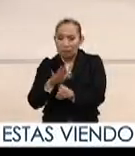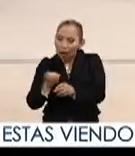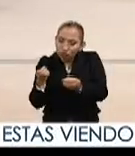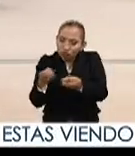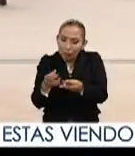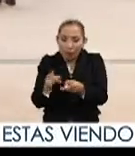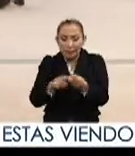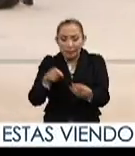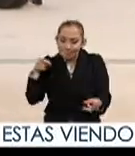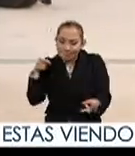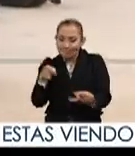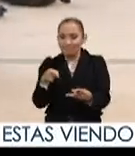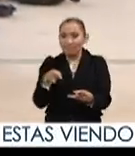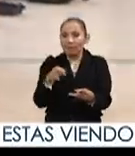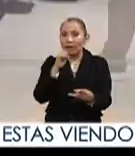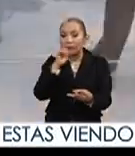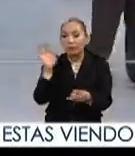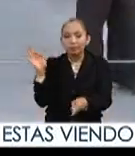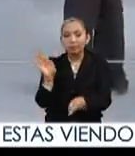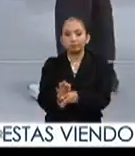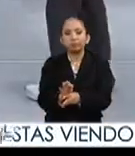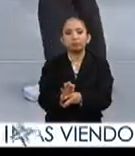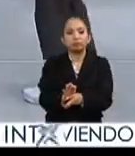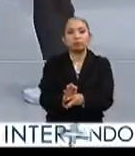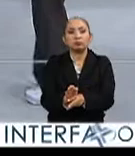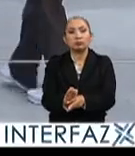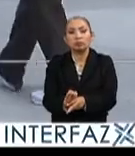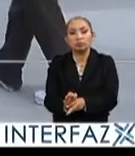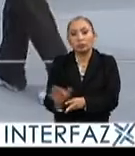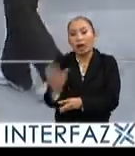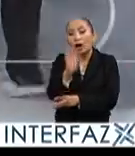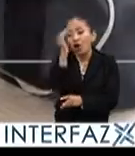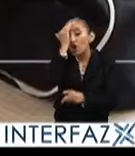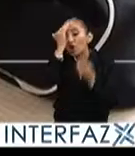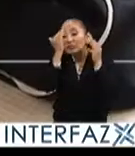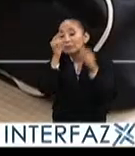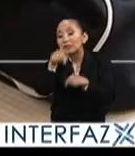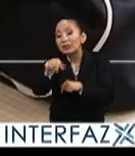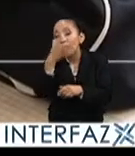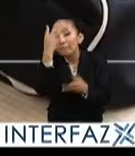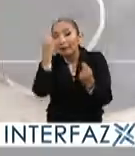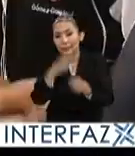y pone el foco en fortalecer el conocimiento.